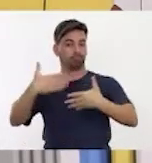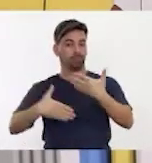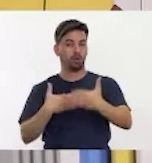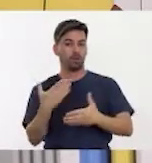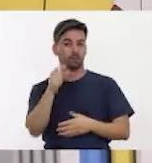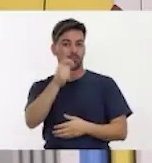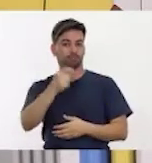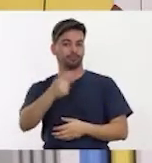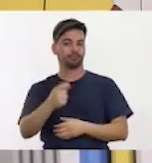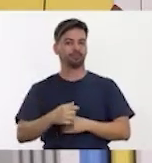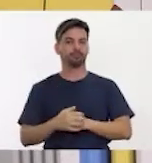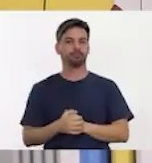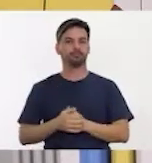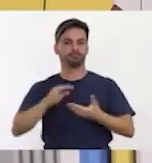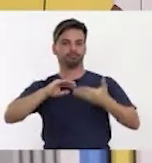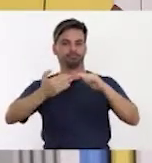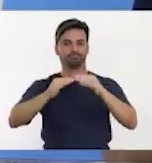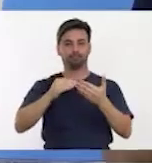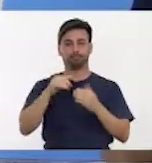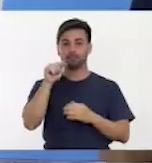crea un conflicto.